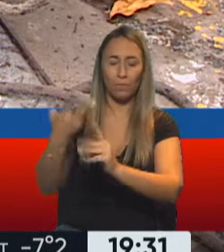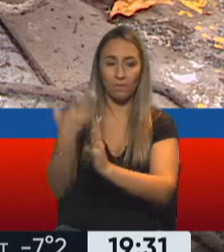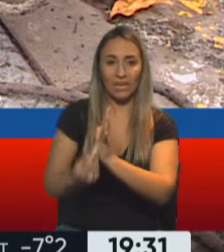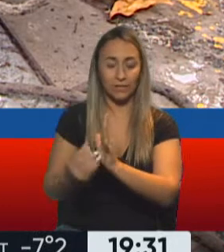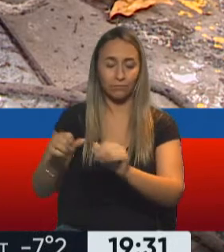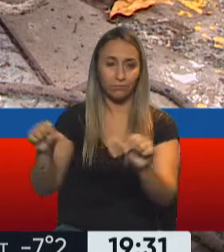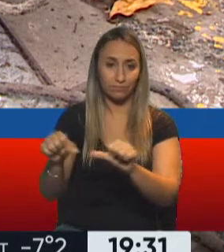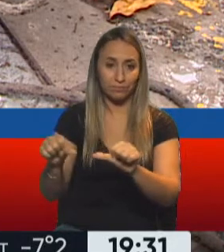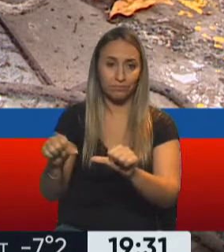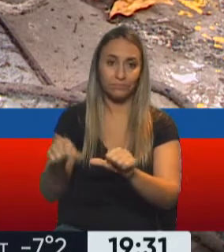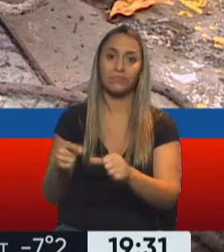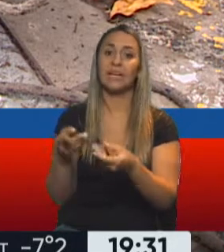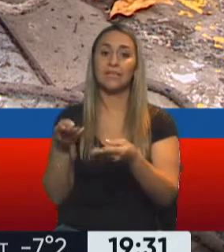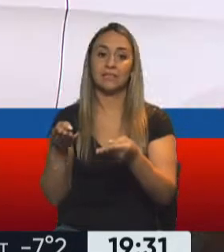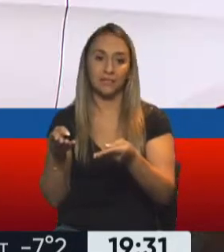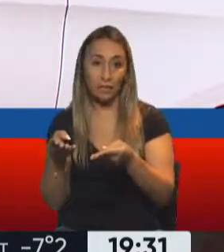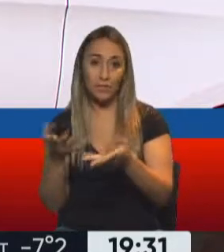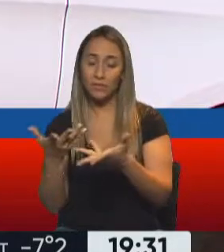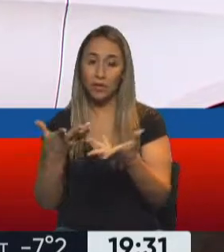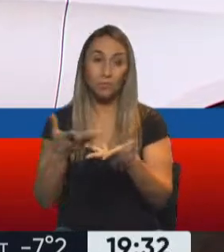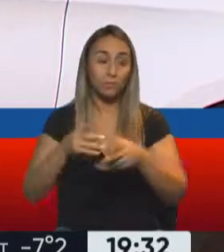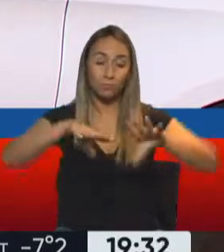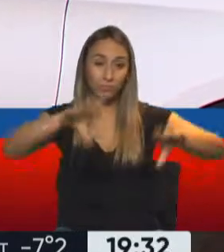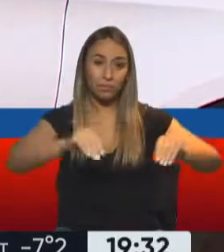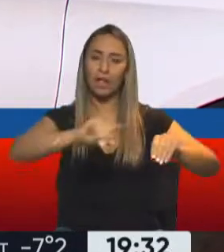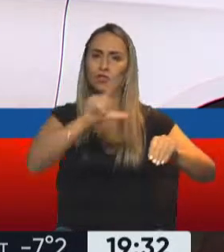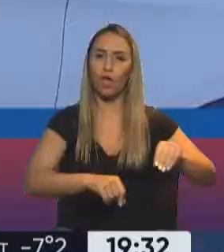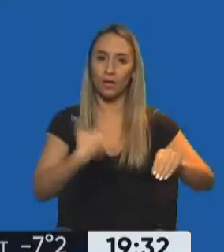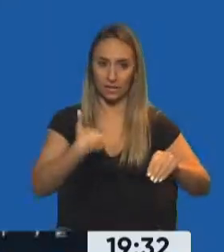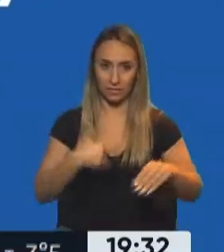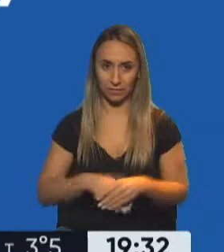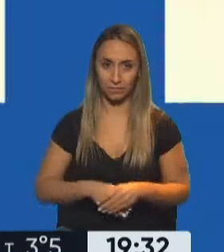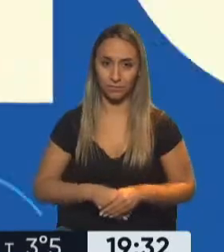del apagón que dejó sin servicio eléctrico en ese momento a todo el país.